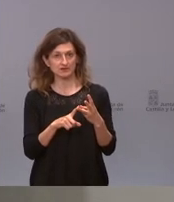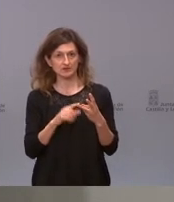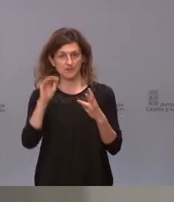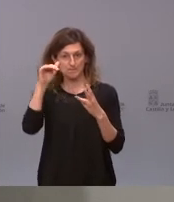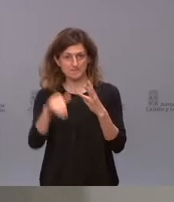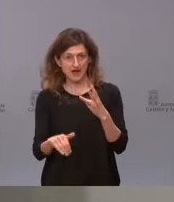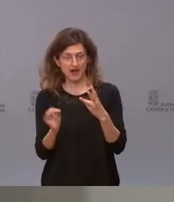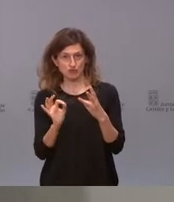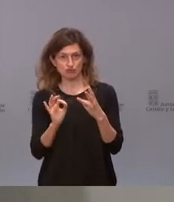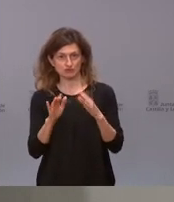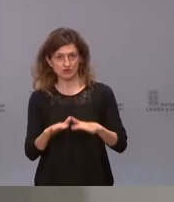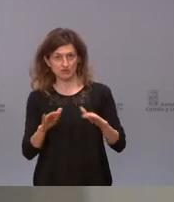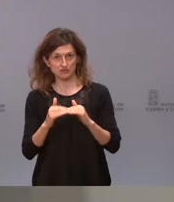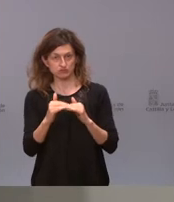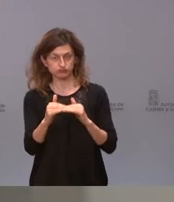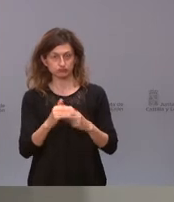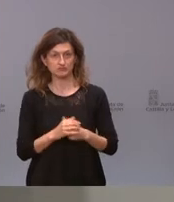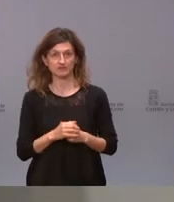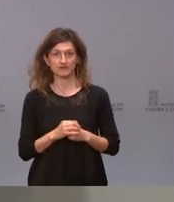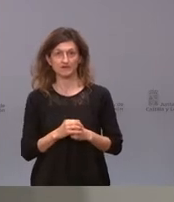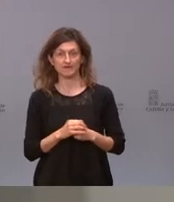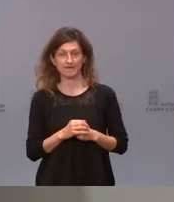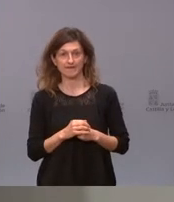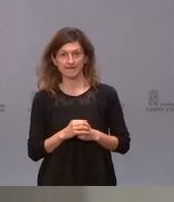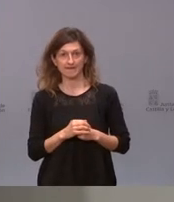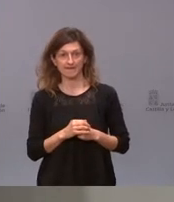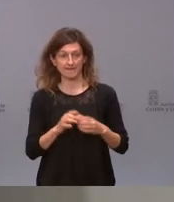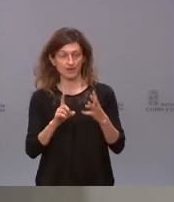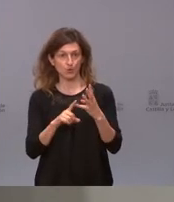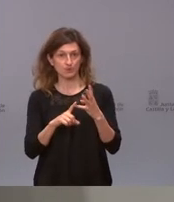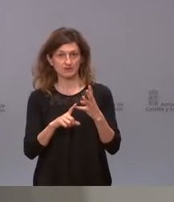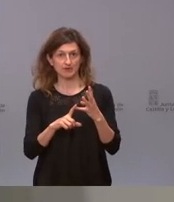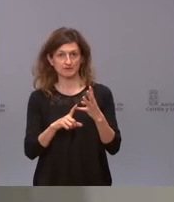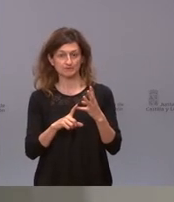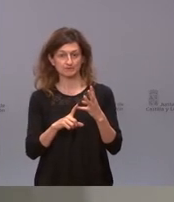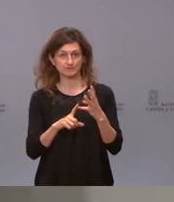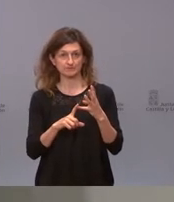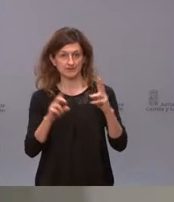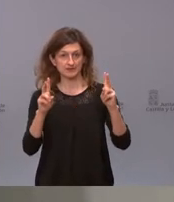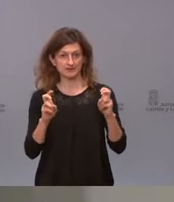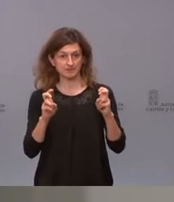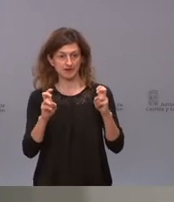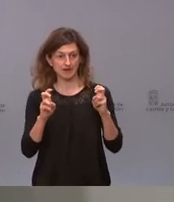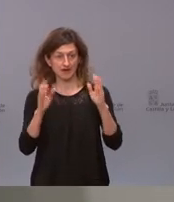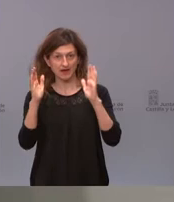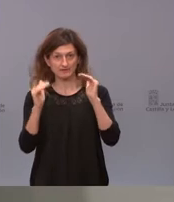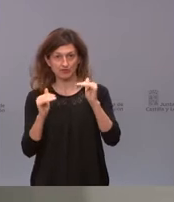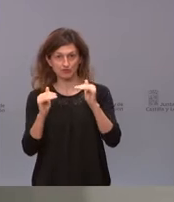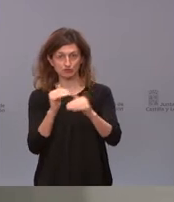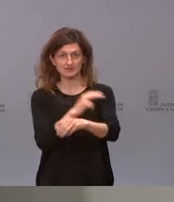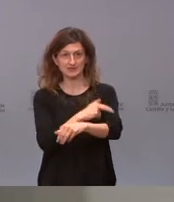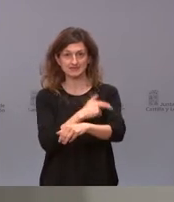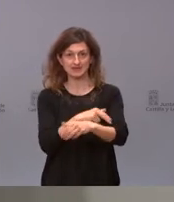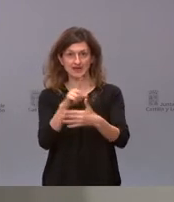un mayor ritmo la incidencia tiene en cuenta las vacunas y la última sería en materia de atención de atención sanitaria las